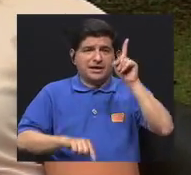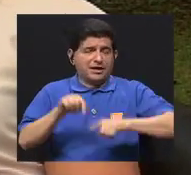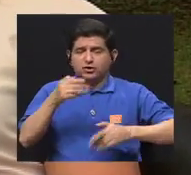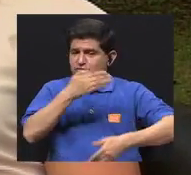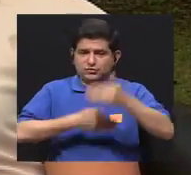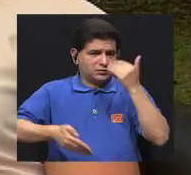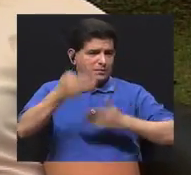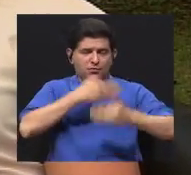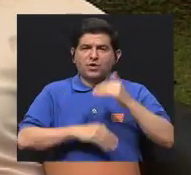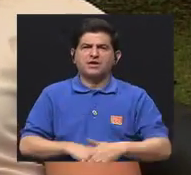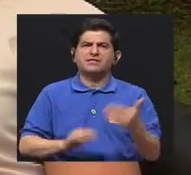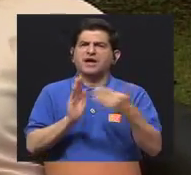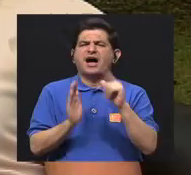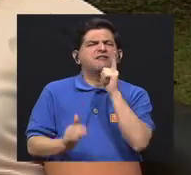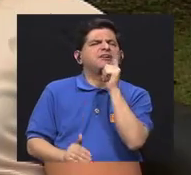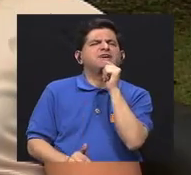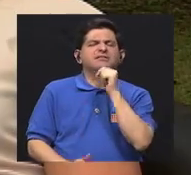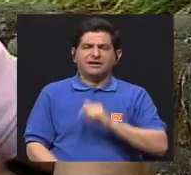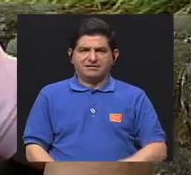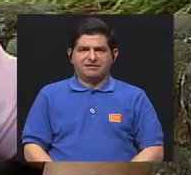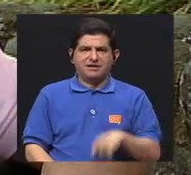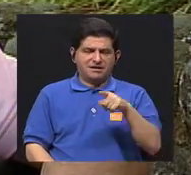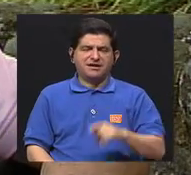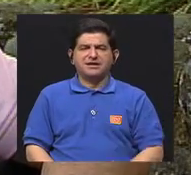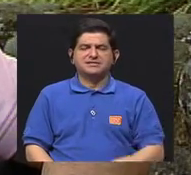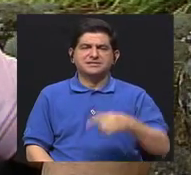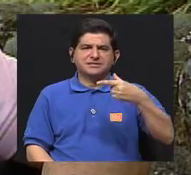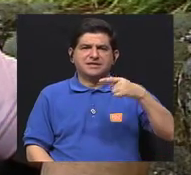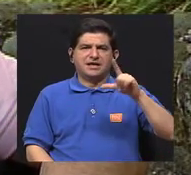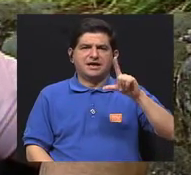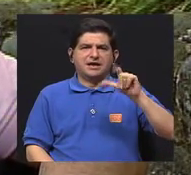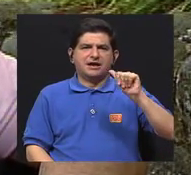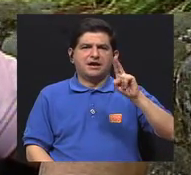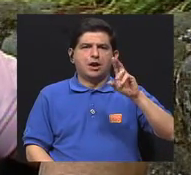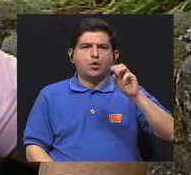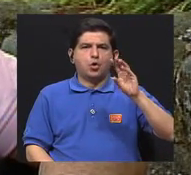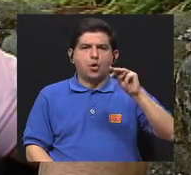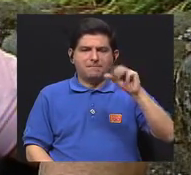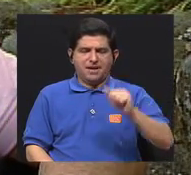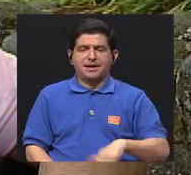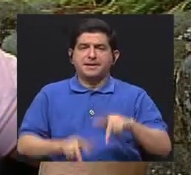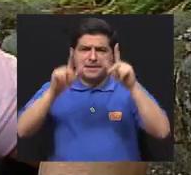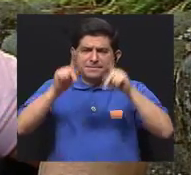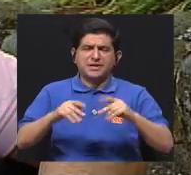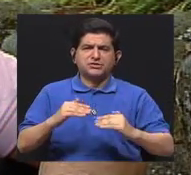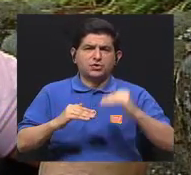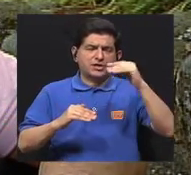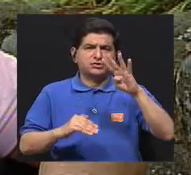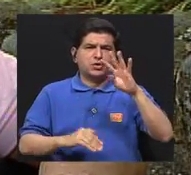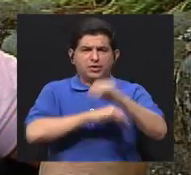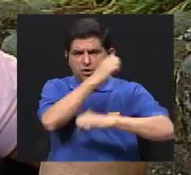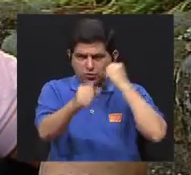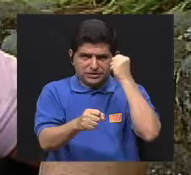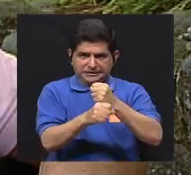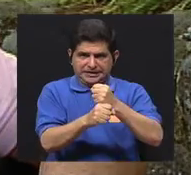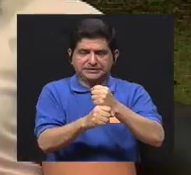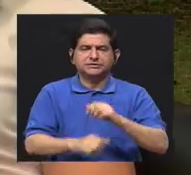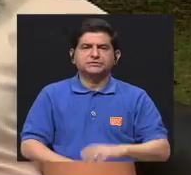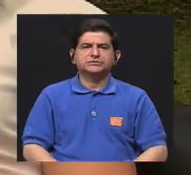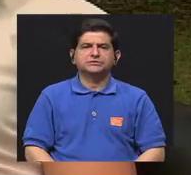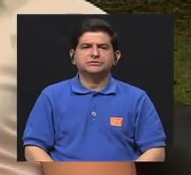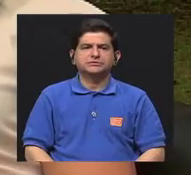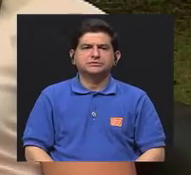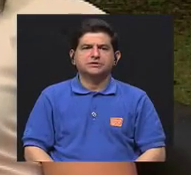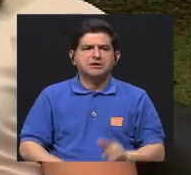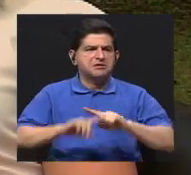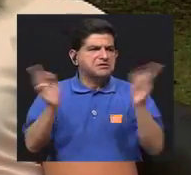irreversible. ¿A quién puede afectar es el glaucoma? Usualmente lo vamos a encontrar en pacientes mayores de 40 años.